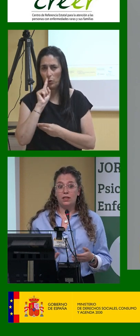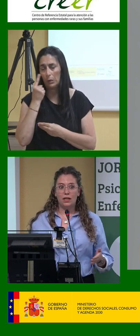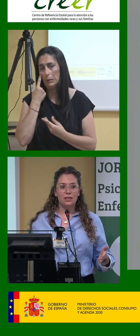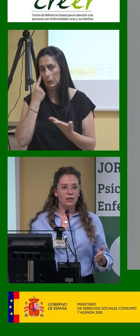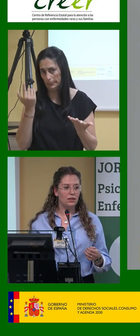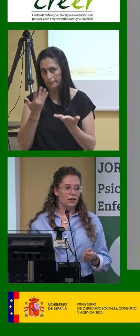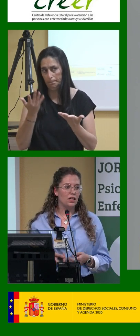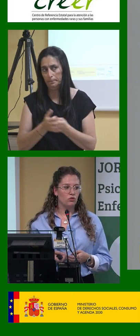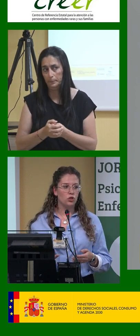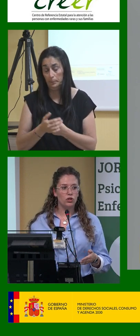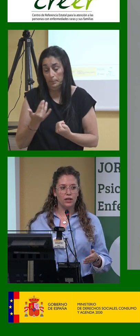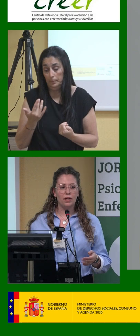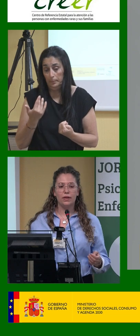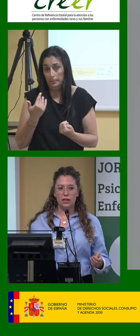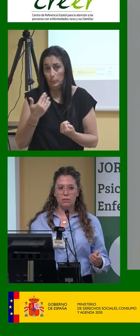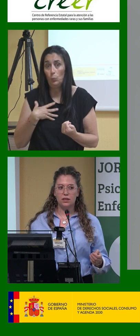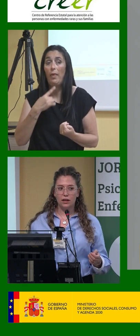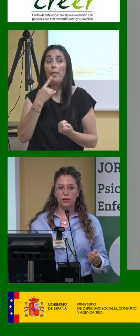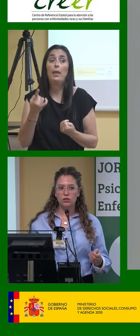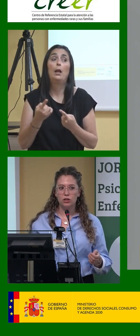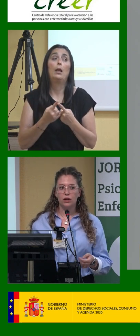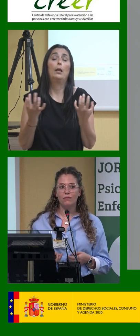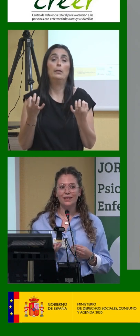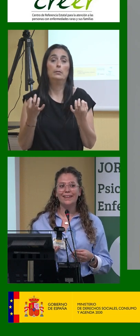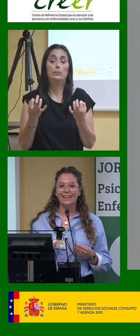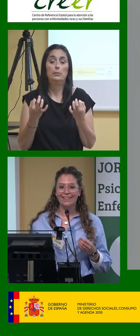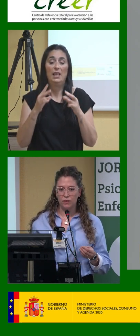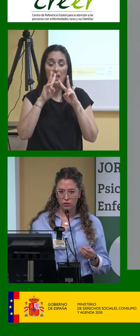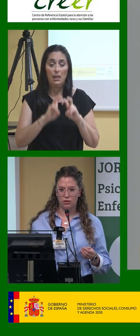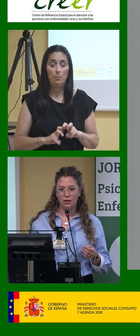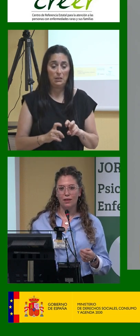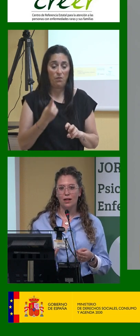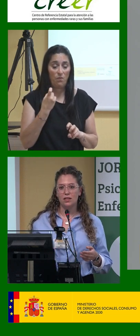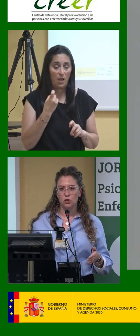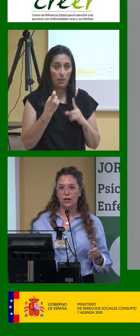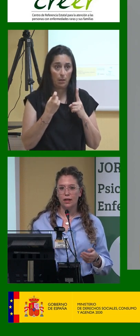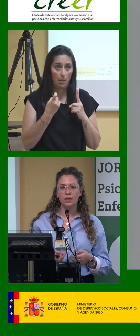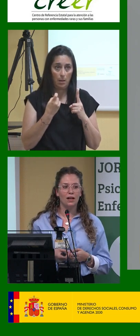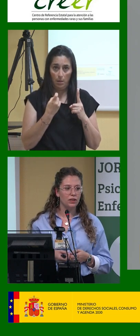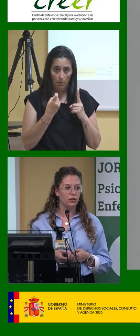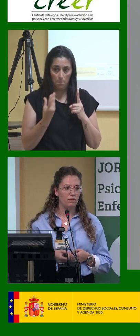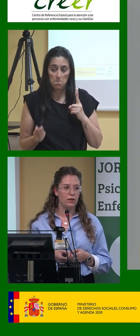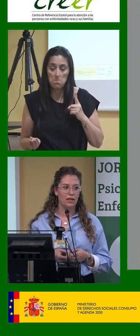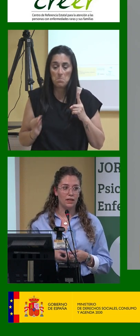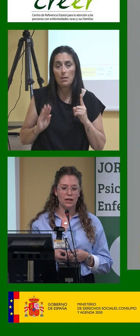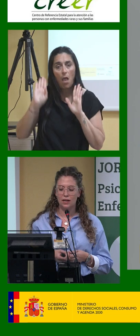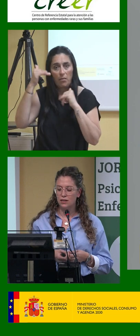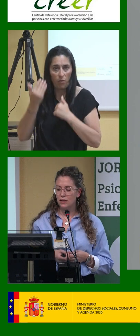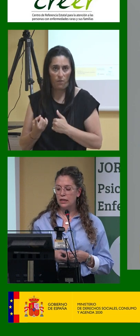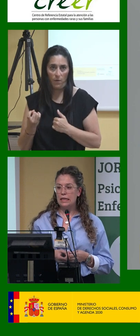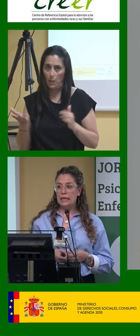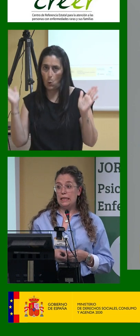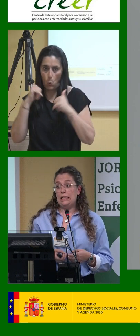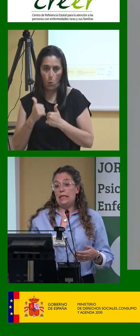podemos determinar así que es que ya no solo es que haya falta de investigación, sino que hay falta de atención hacia la sexualidad en el ámbito de enfermedades